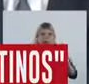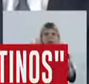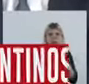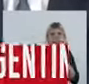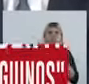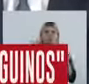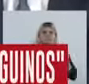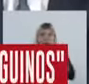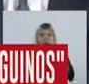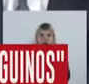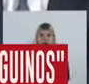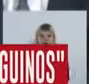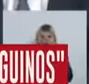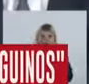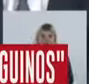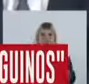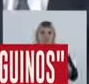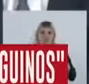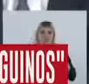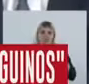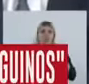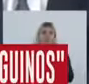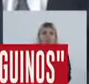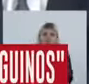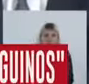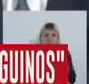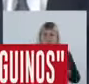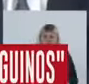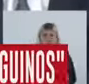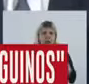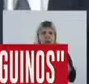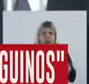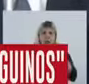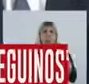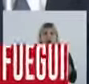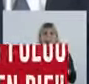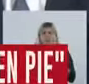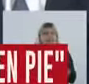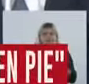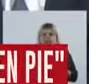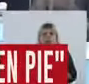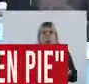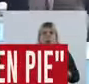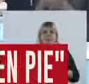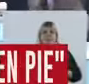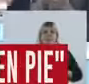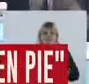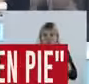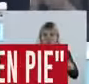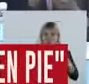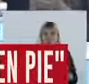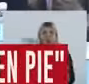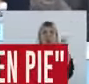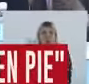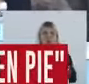de trabajo, es otro mecanismo de producción que hace falta para volver a motorizar a la